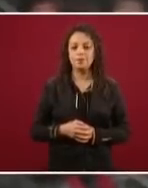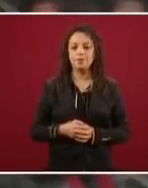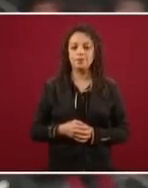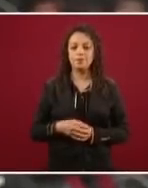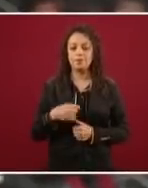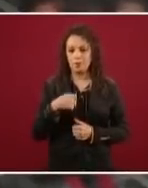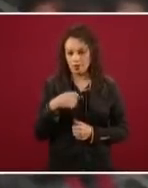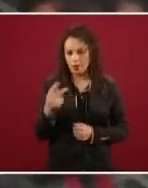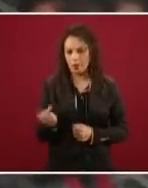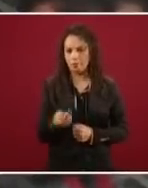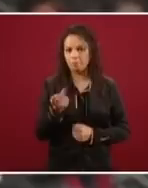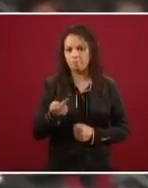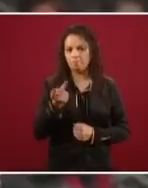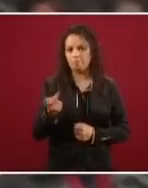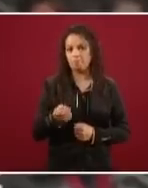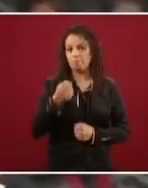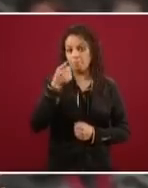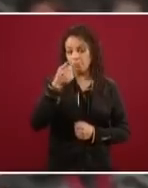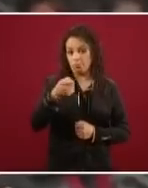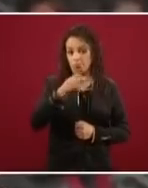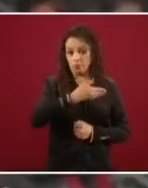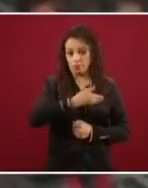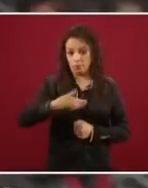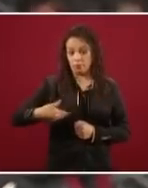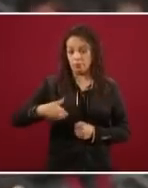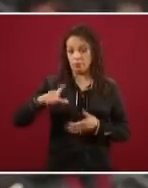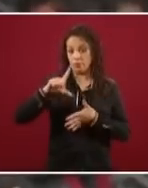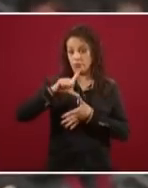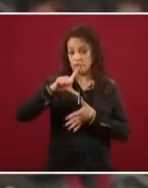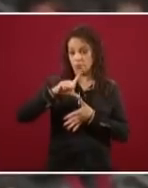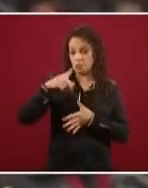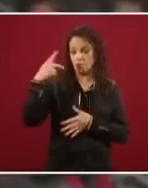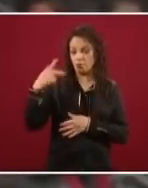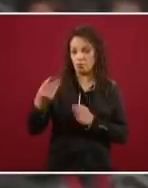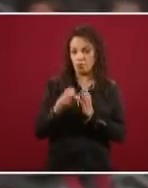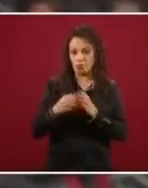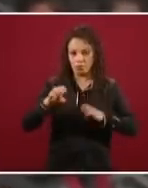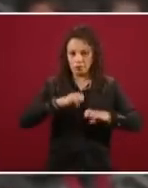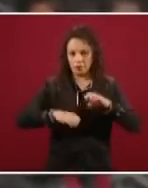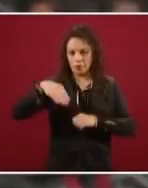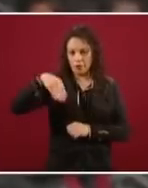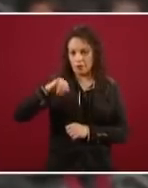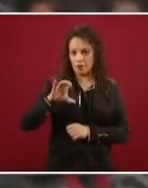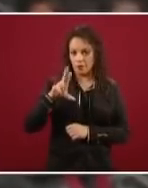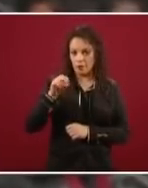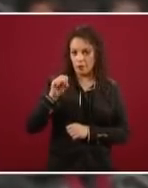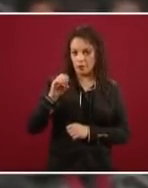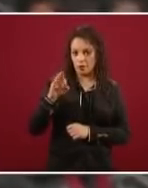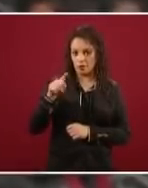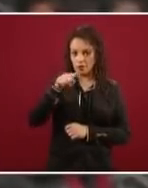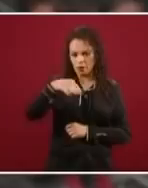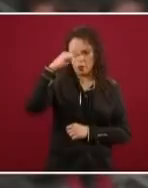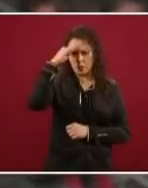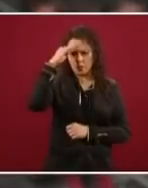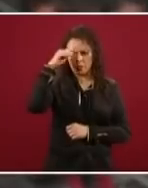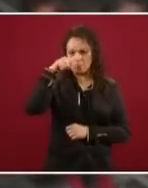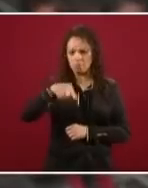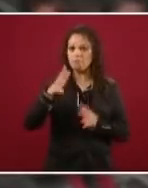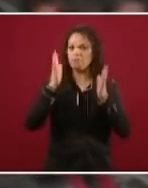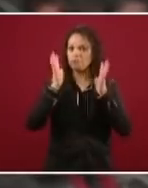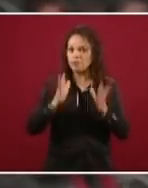si usted como presidente de latinoamérica de microsoft considera que es el momento de la transformación de